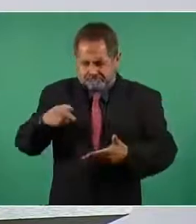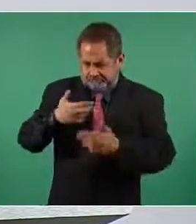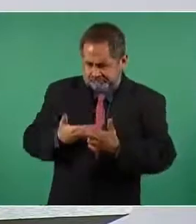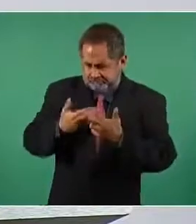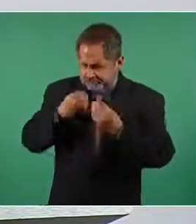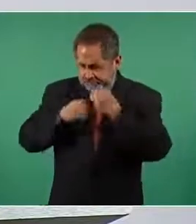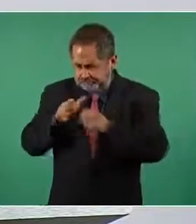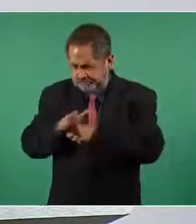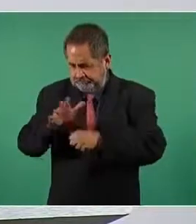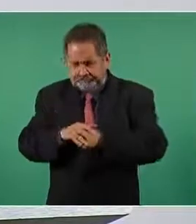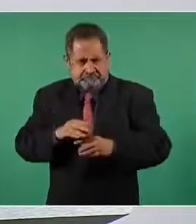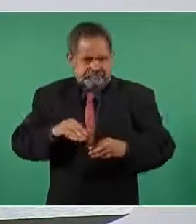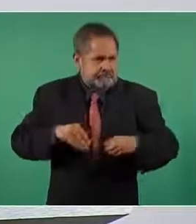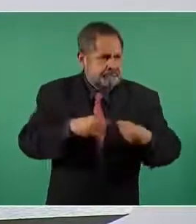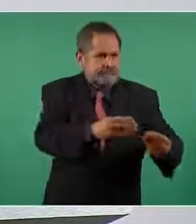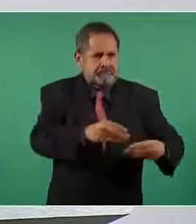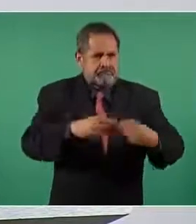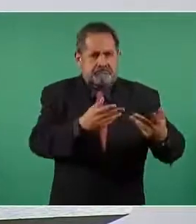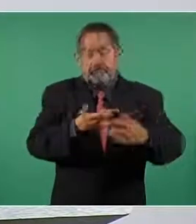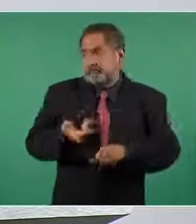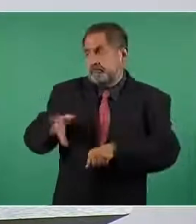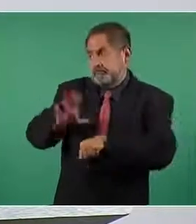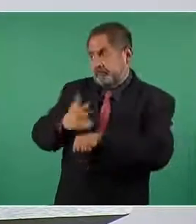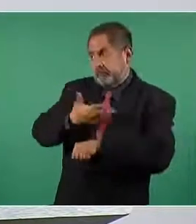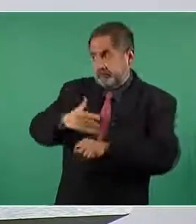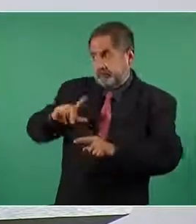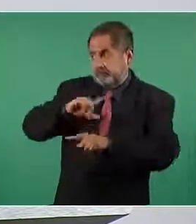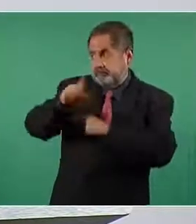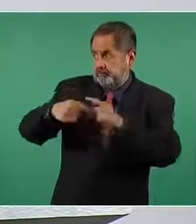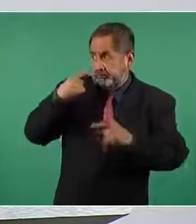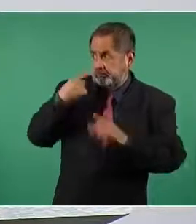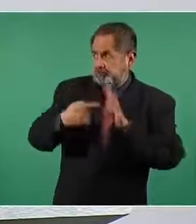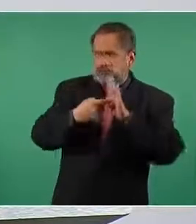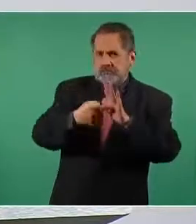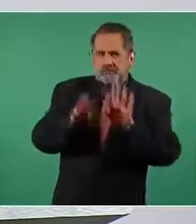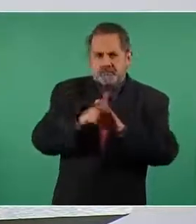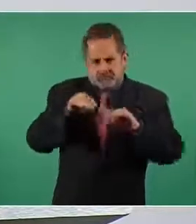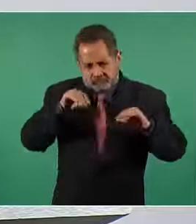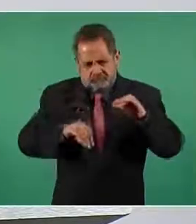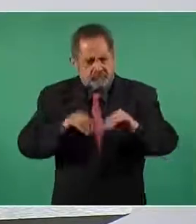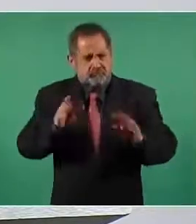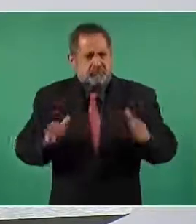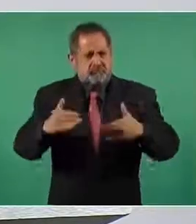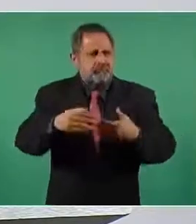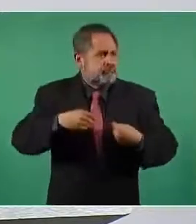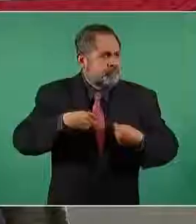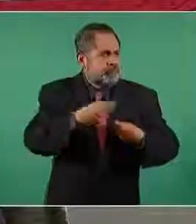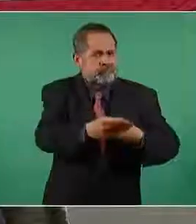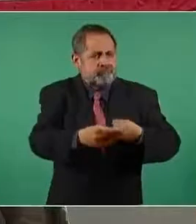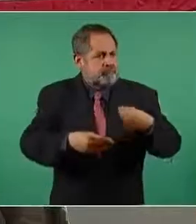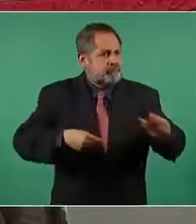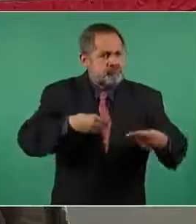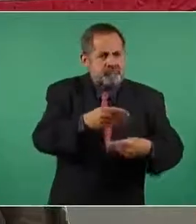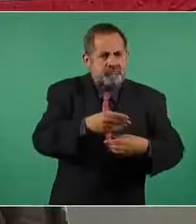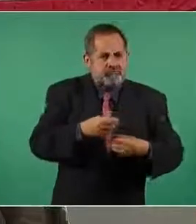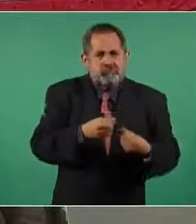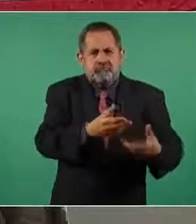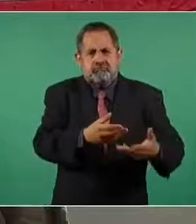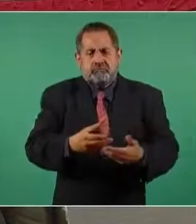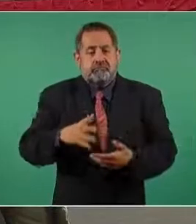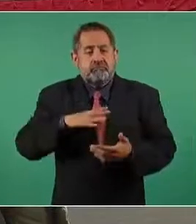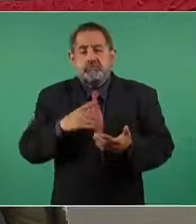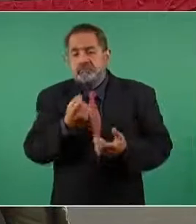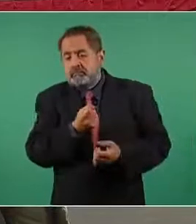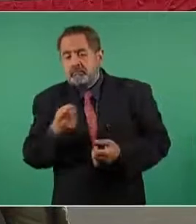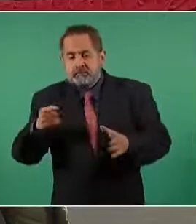Ya presentaré en algún momento, si me lo permite el señor presidente, cómo están incluidas ahora este tipo de despensas, porque hay unas